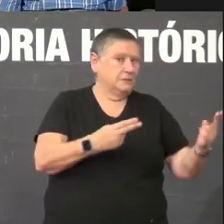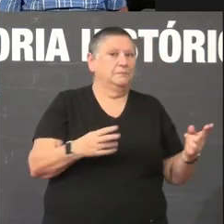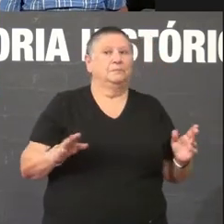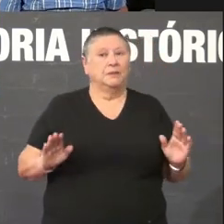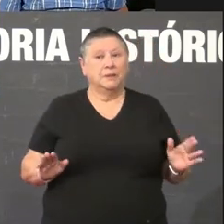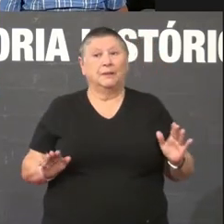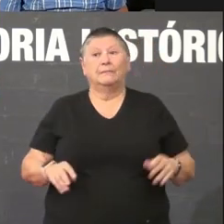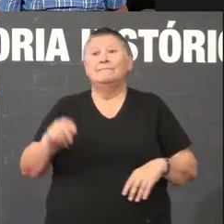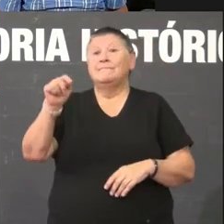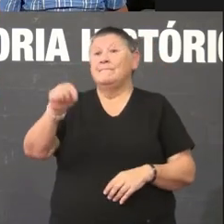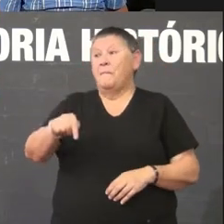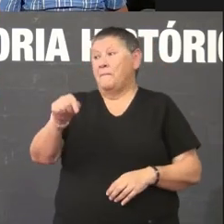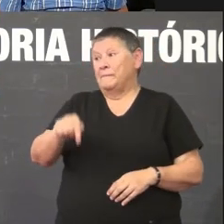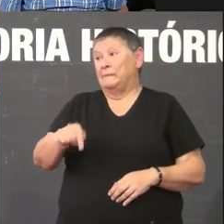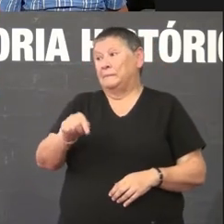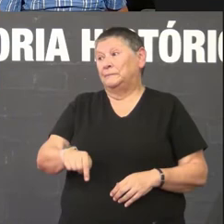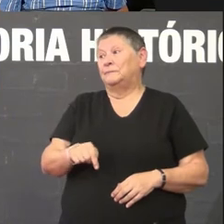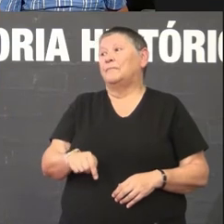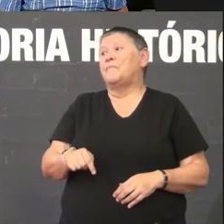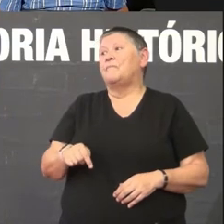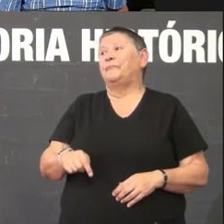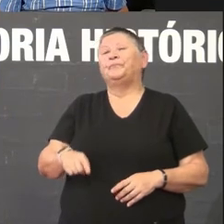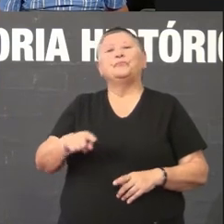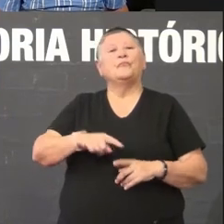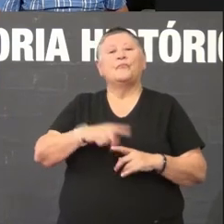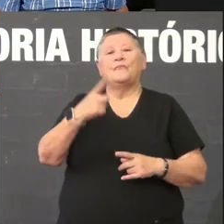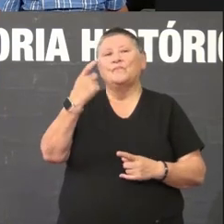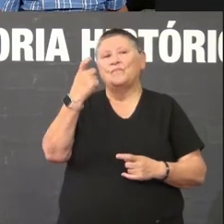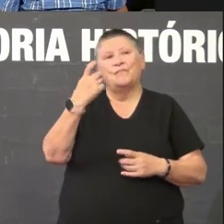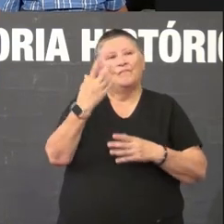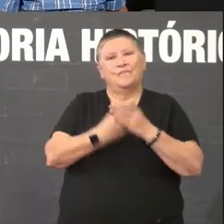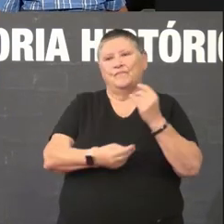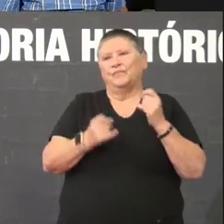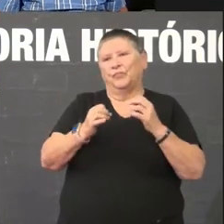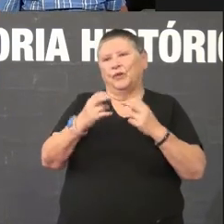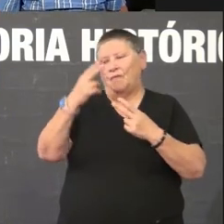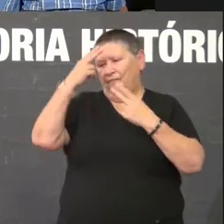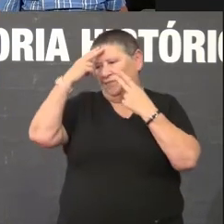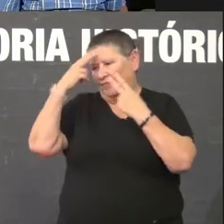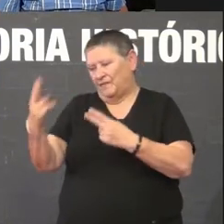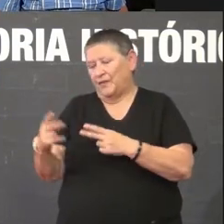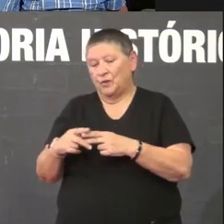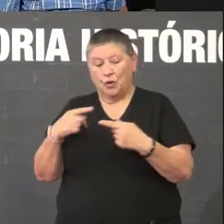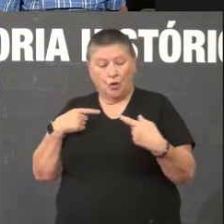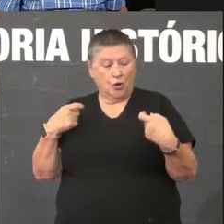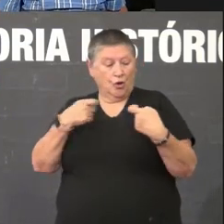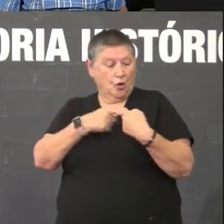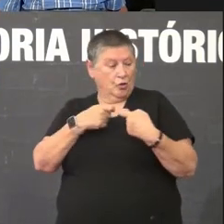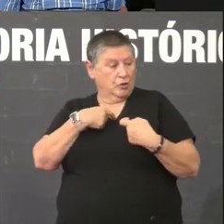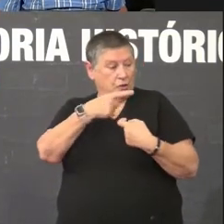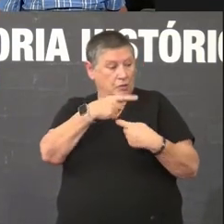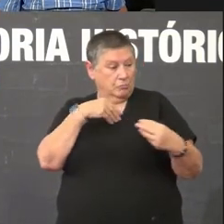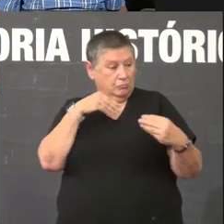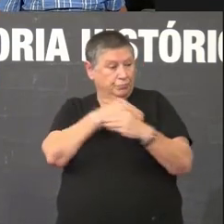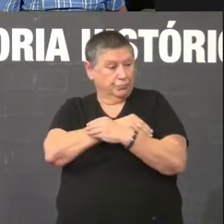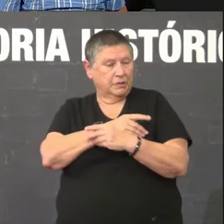neste Estado está adoecendo o respeto polo contrario, polo alleo.